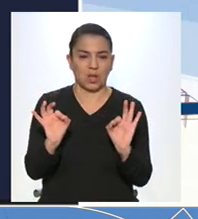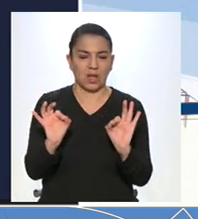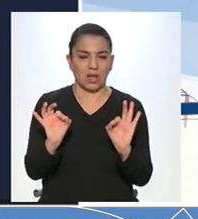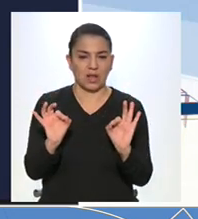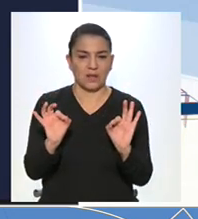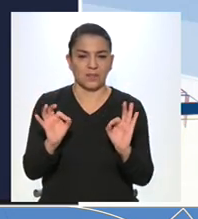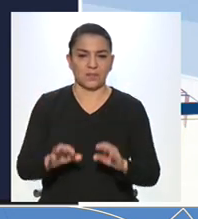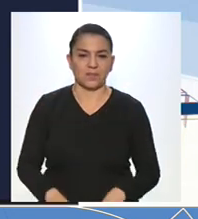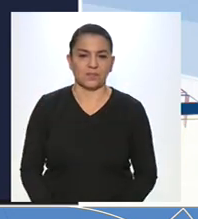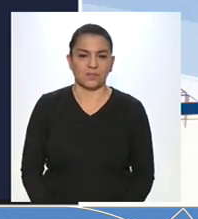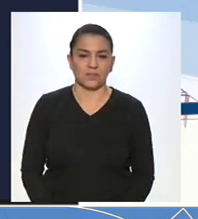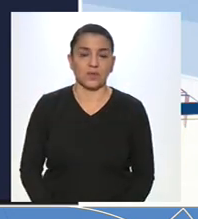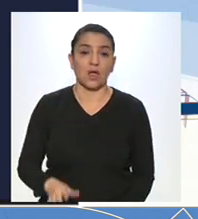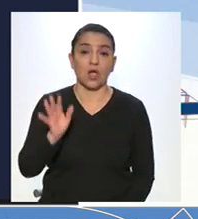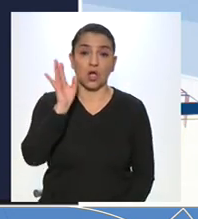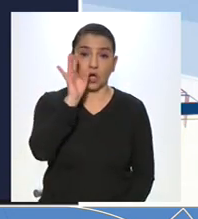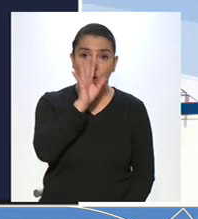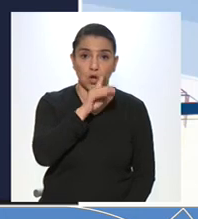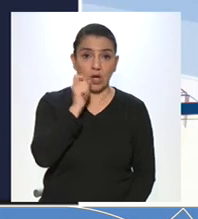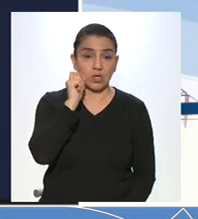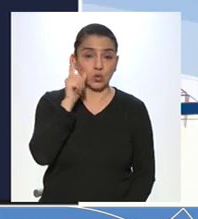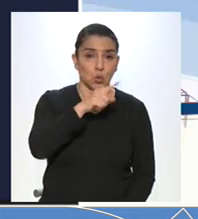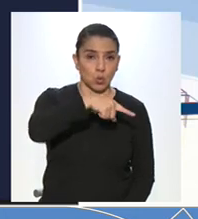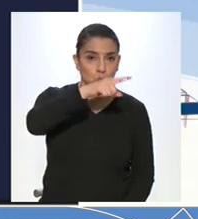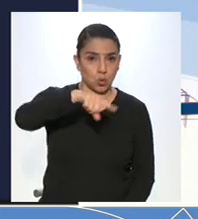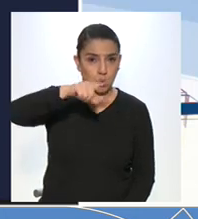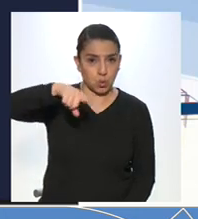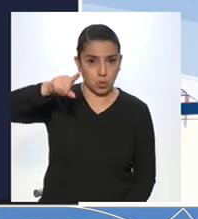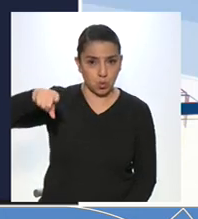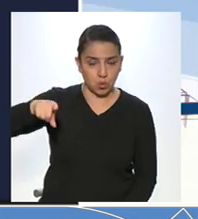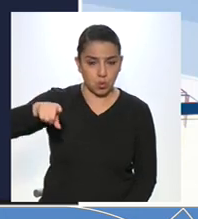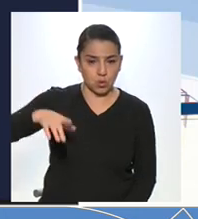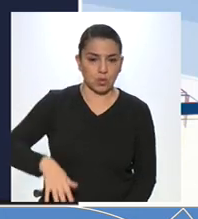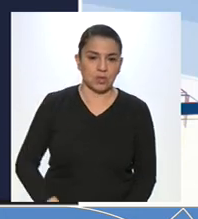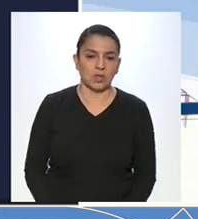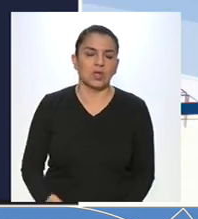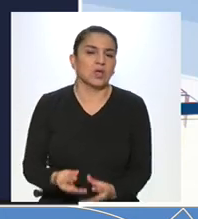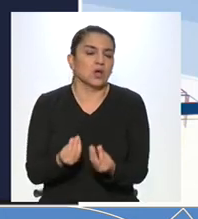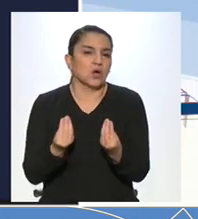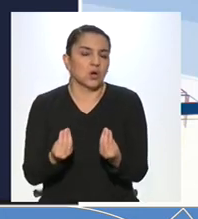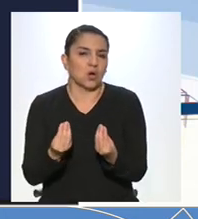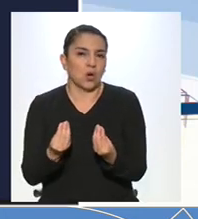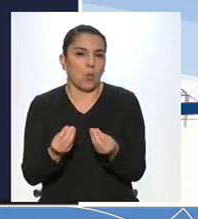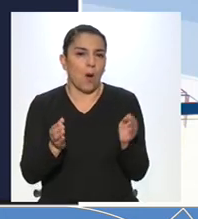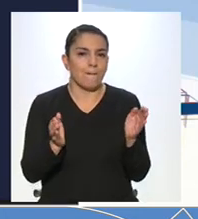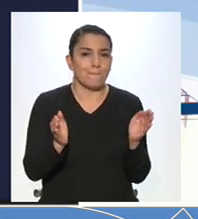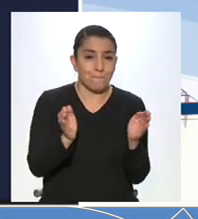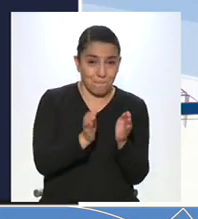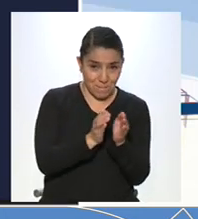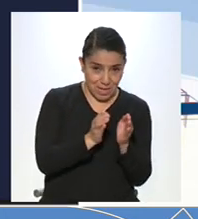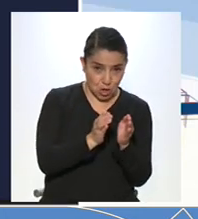en la línea azul cómo el sector de micro y pequeña